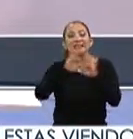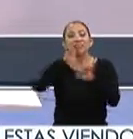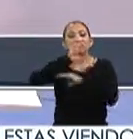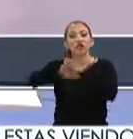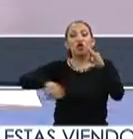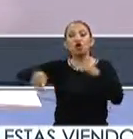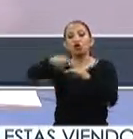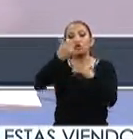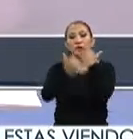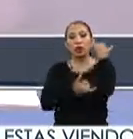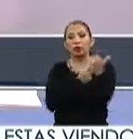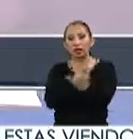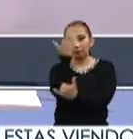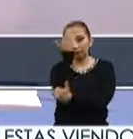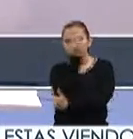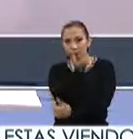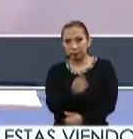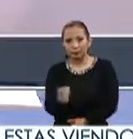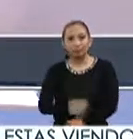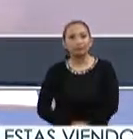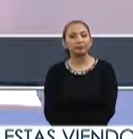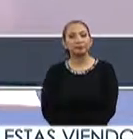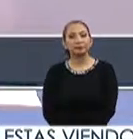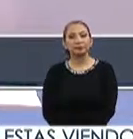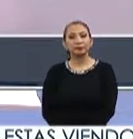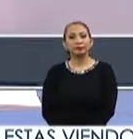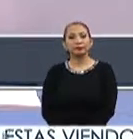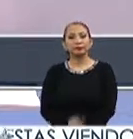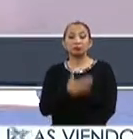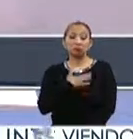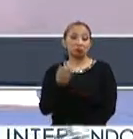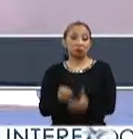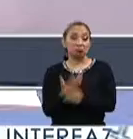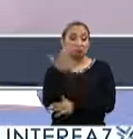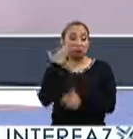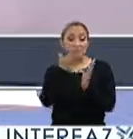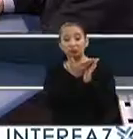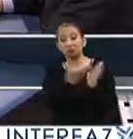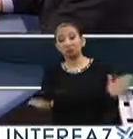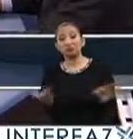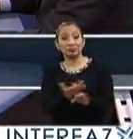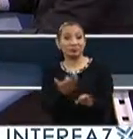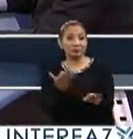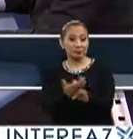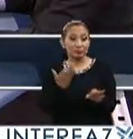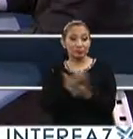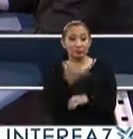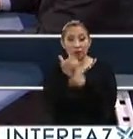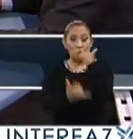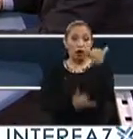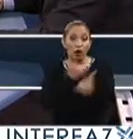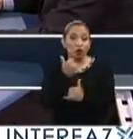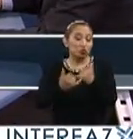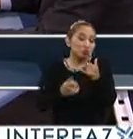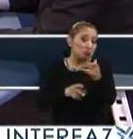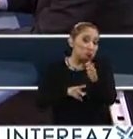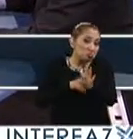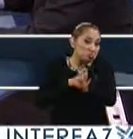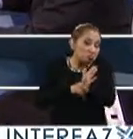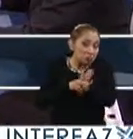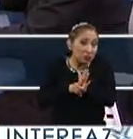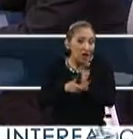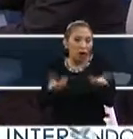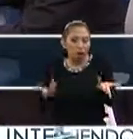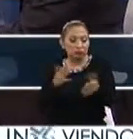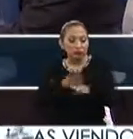que todos los videojuegos desarrollan destrezas también. Bueno, pues sí, es una nueva era la que estamos viviendo. Los videojuegos pues están cada vez